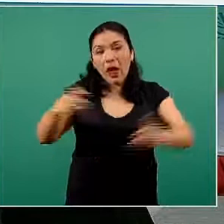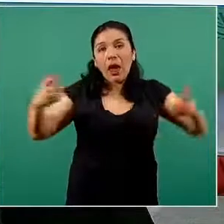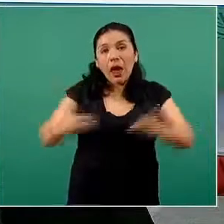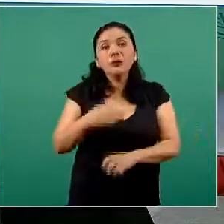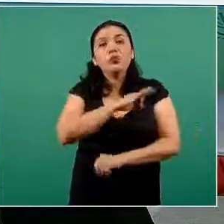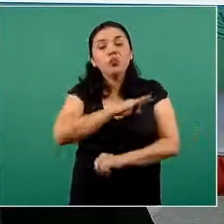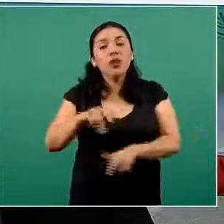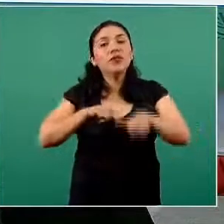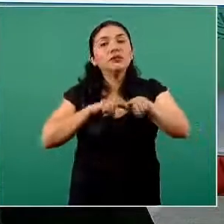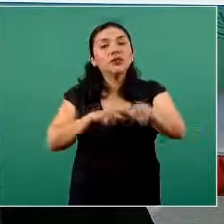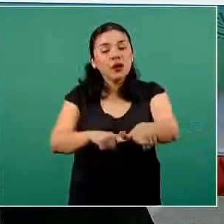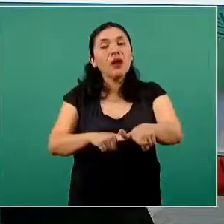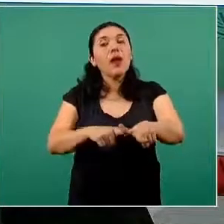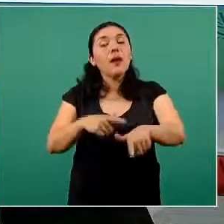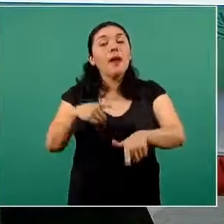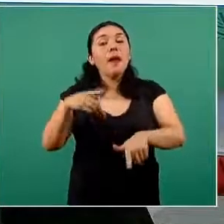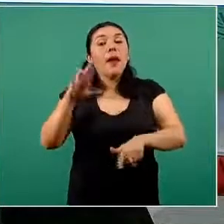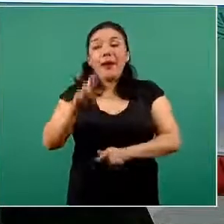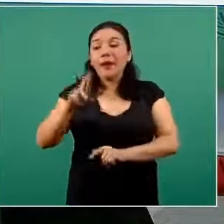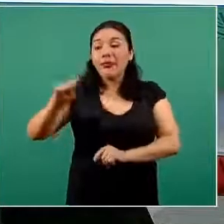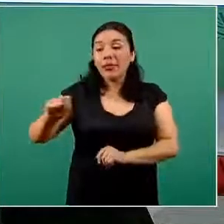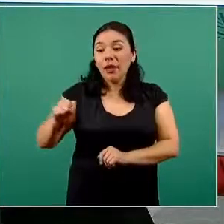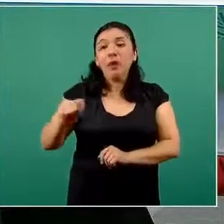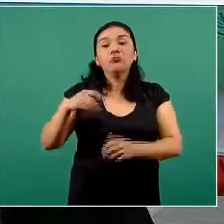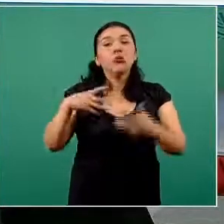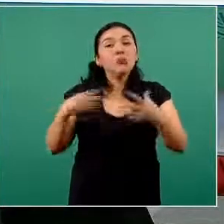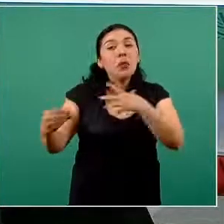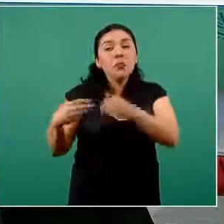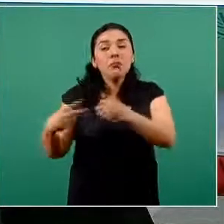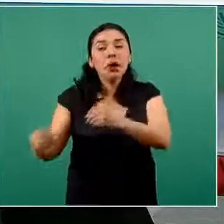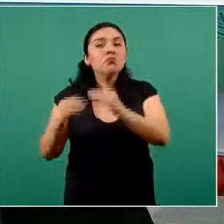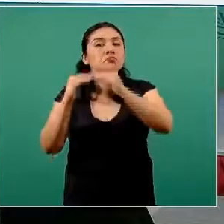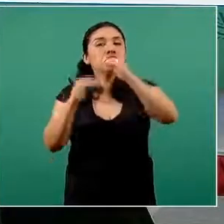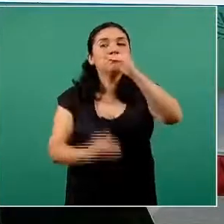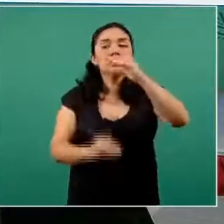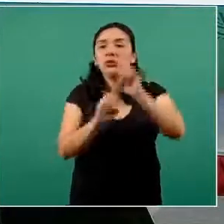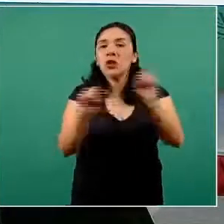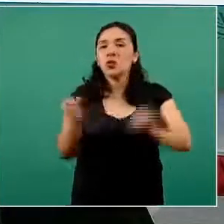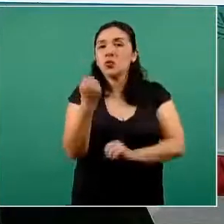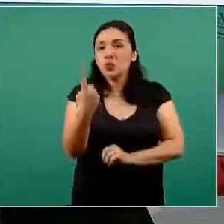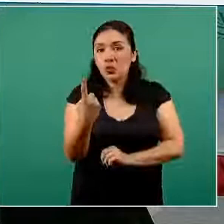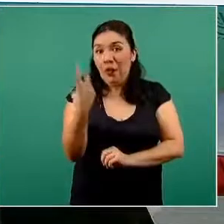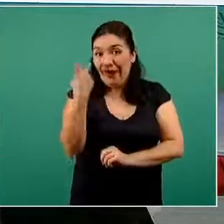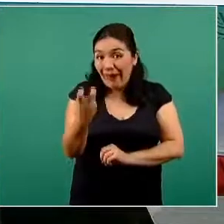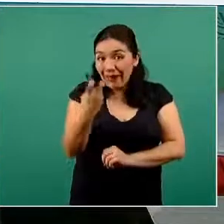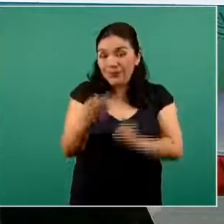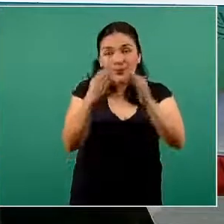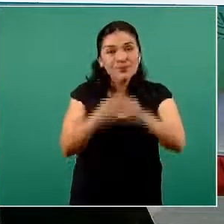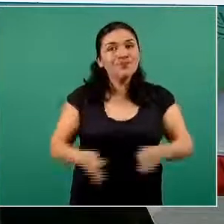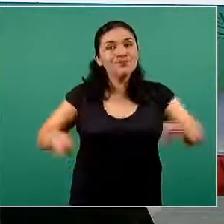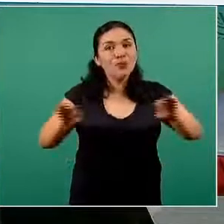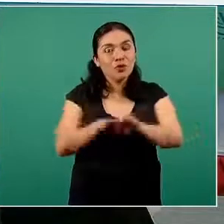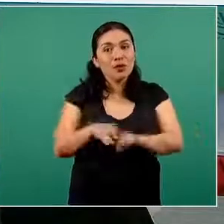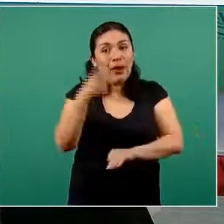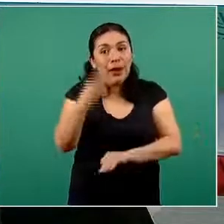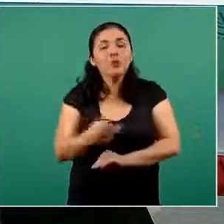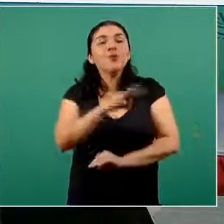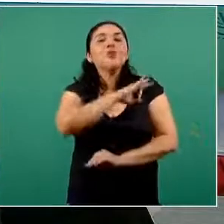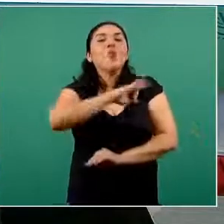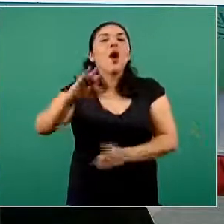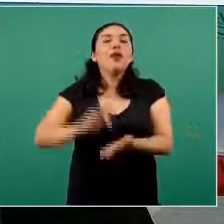logramos mantener un índice de RT prácticamente en 1. Esa es una parte importante que nos